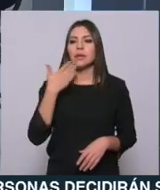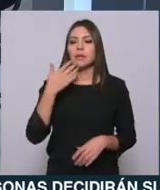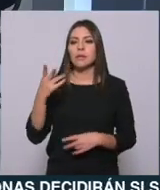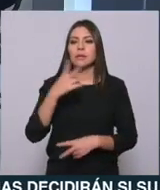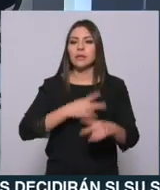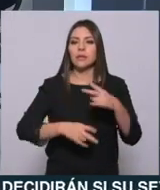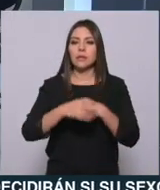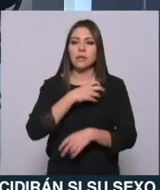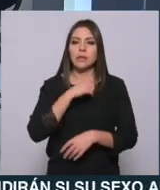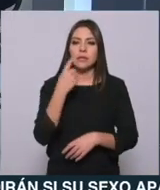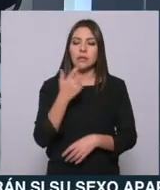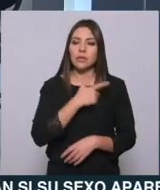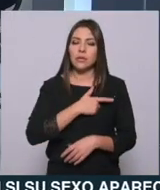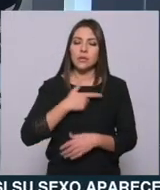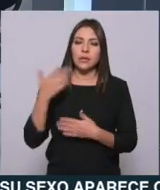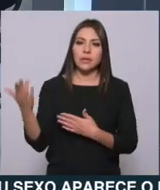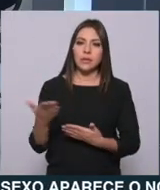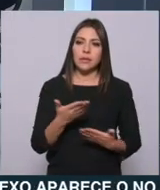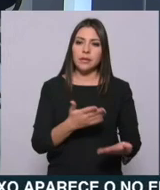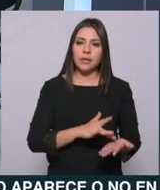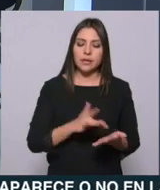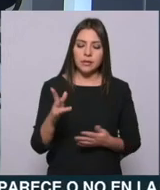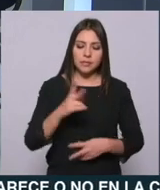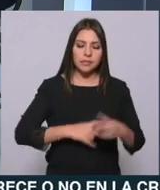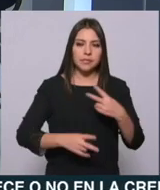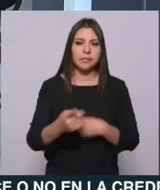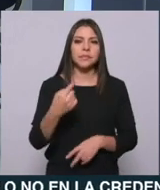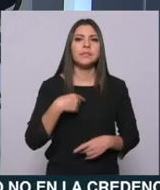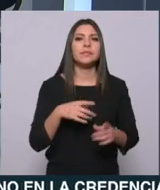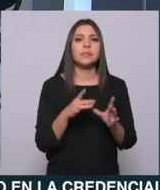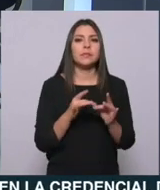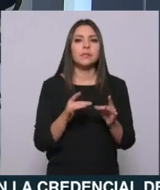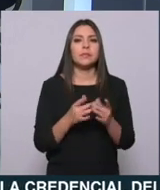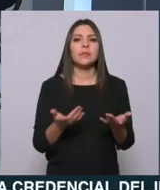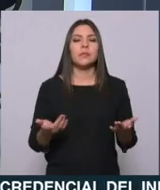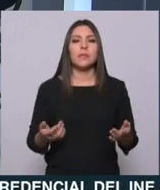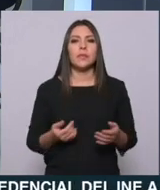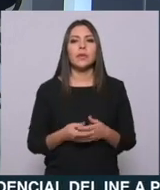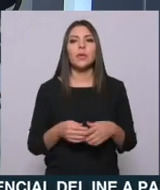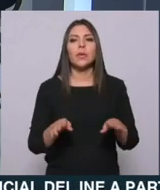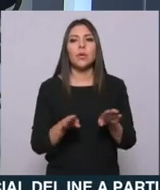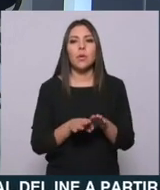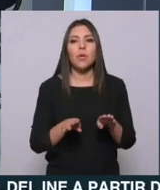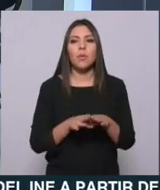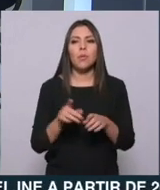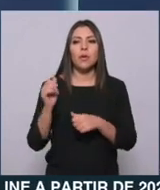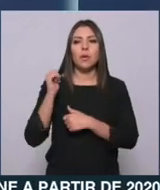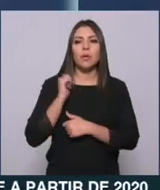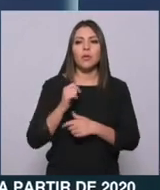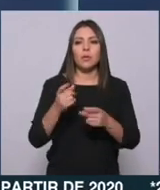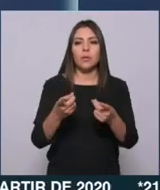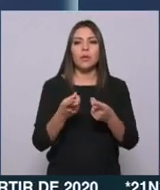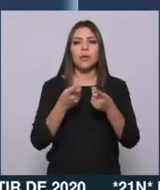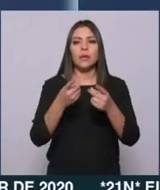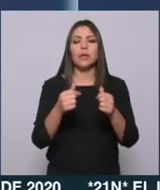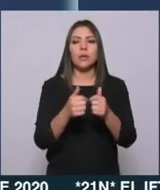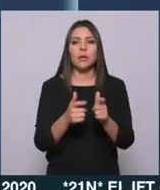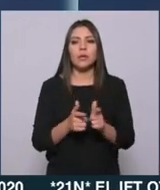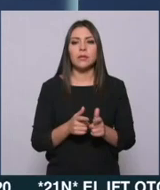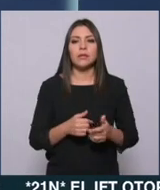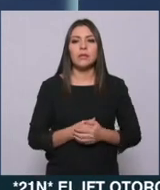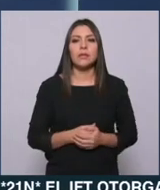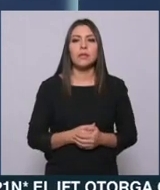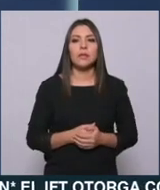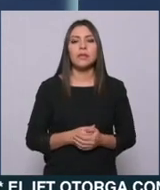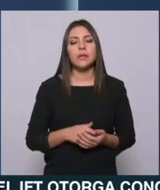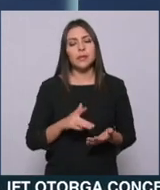honor recibirlo, muchas gracias por acompañarnos. Díganos, cuéntenos, ¿cómo recibe usted la corporación? Muchas gracias, buenas noches, el honor es para